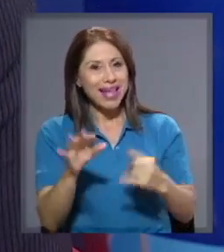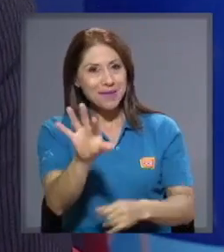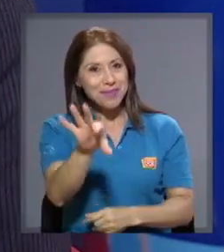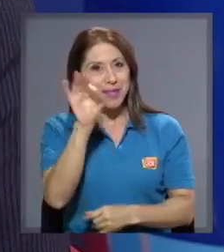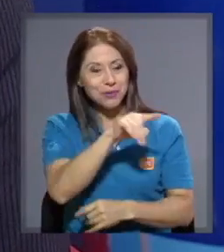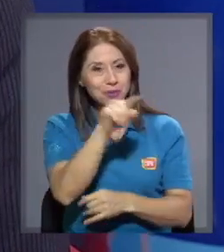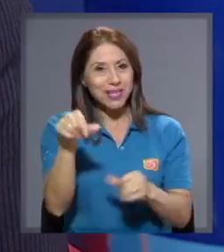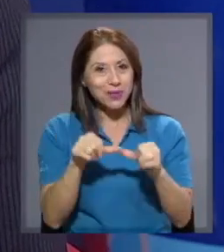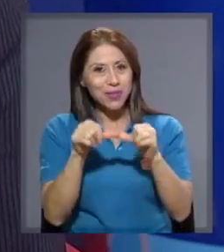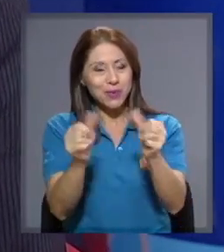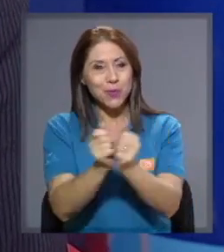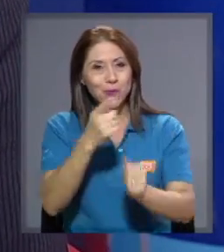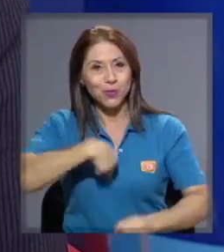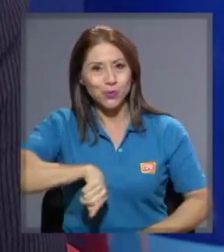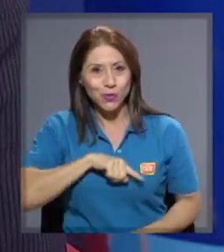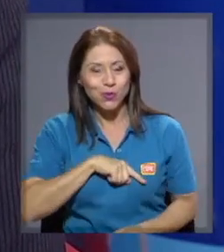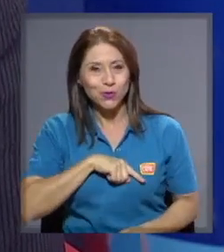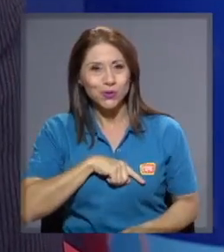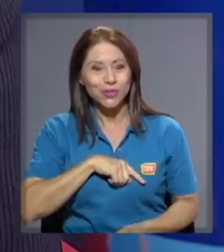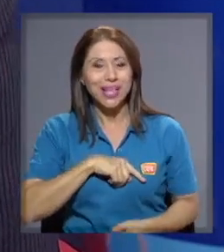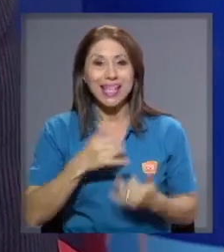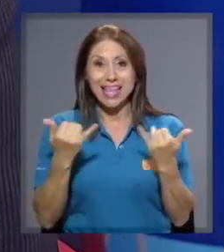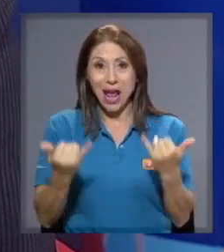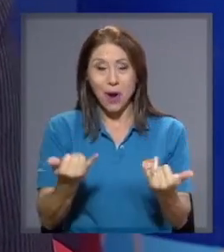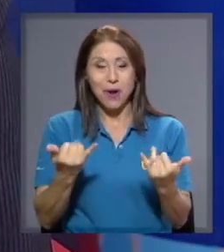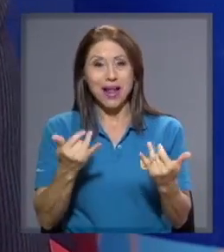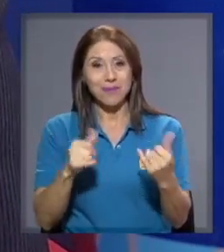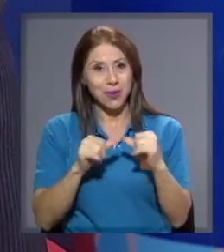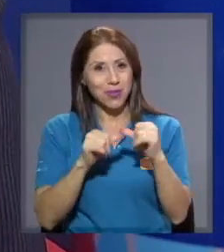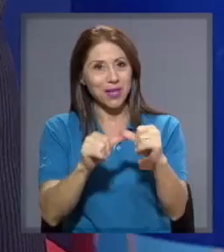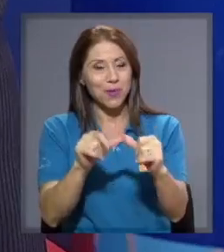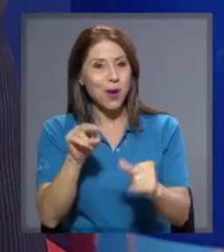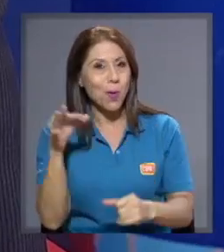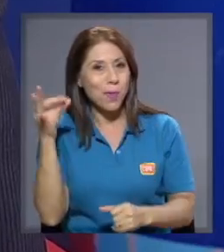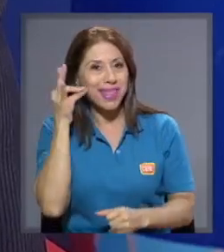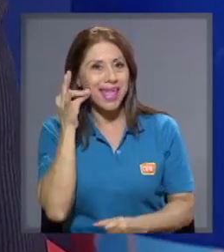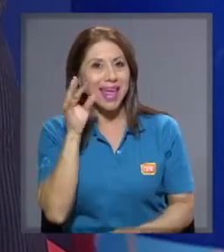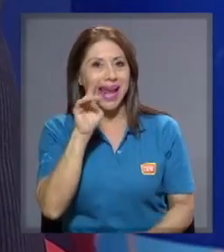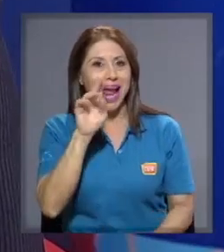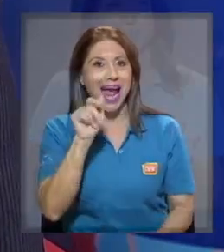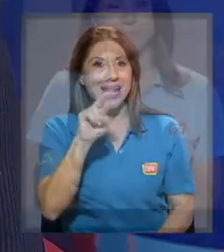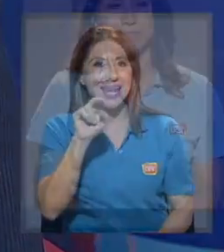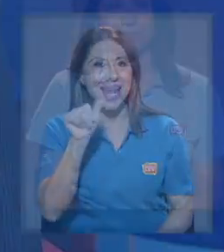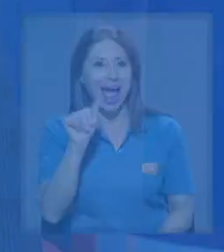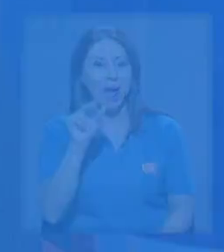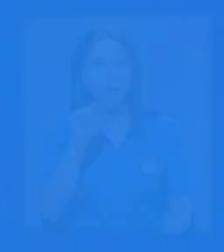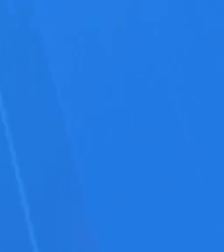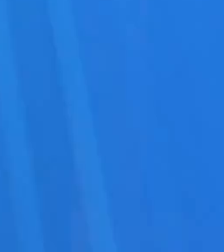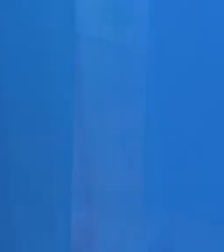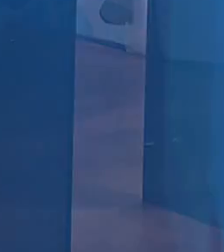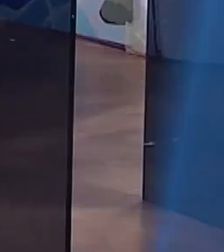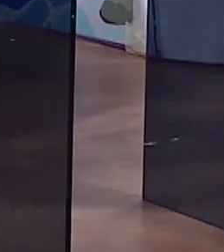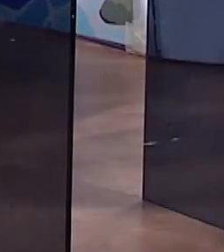invitamos a que continúen con nosotros y les doy el pase a mi compañera karina montero